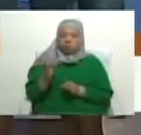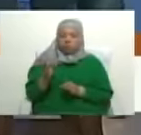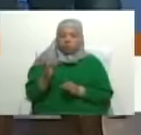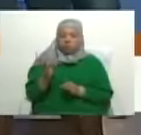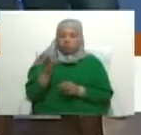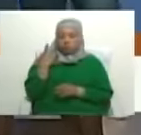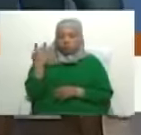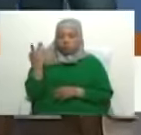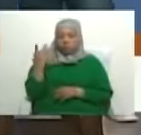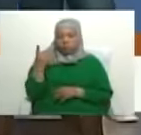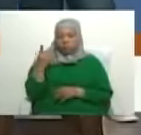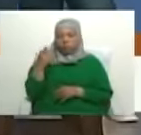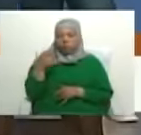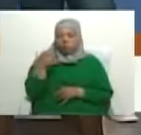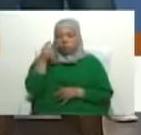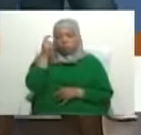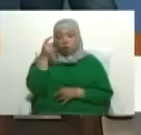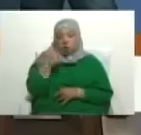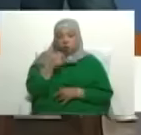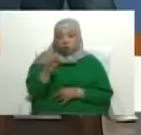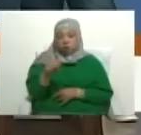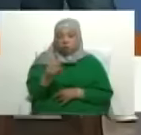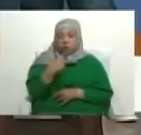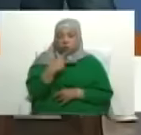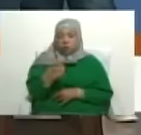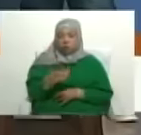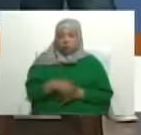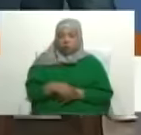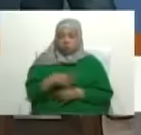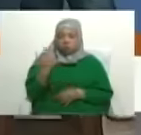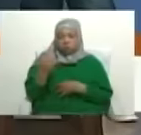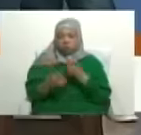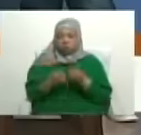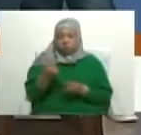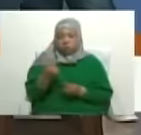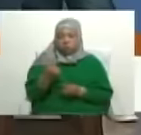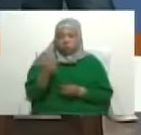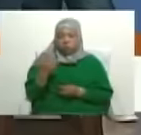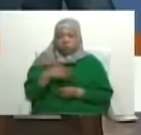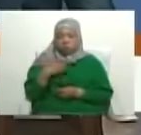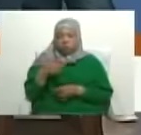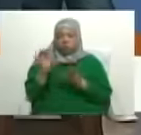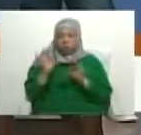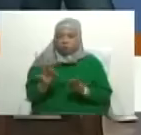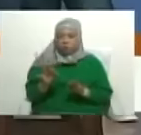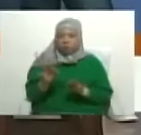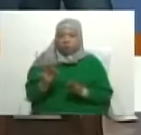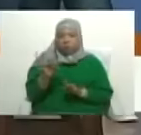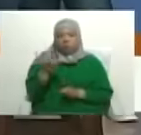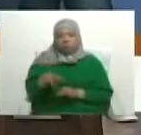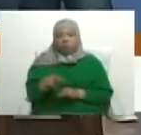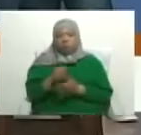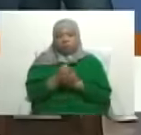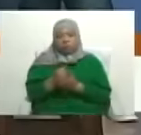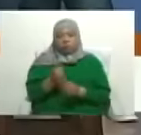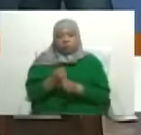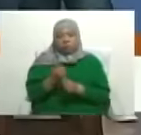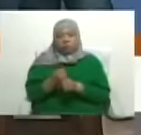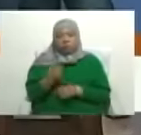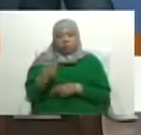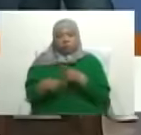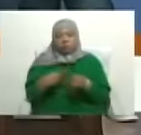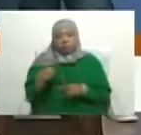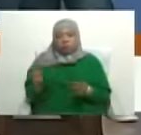recuerdo. Lo dijimos. Es decir, ellos prefieren, por supuesto, amarrarse a sus aparatos